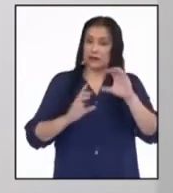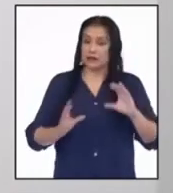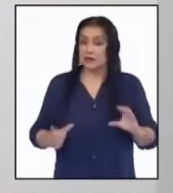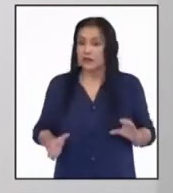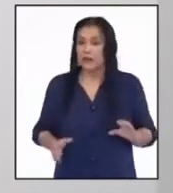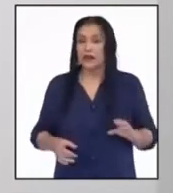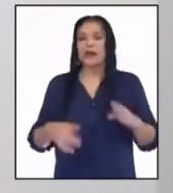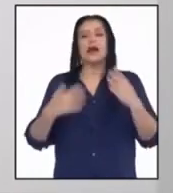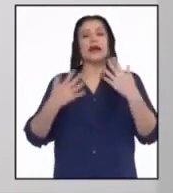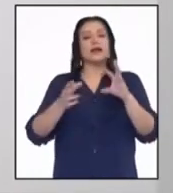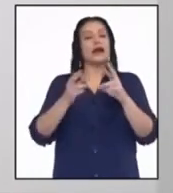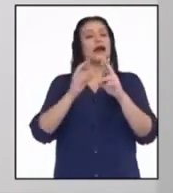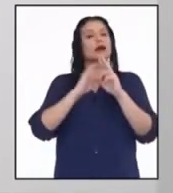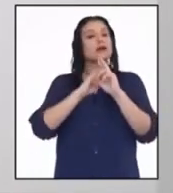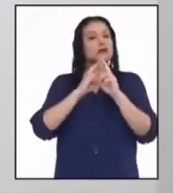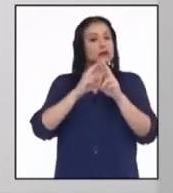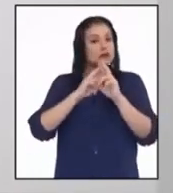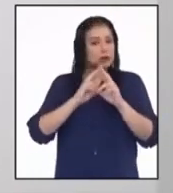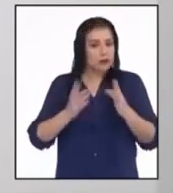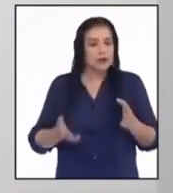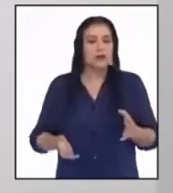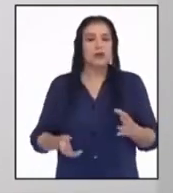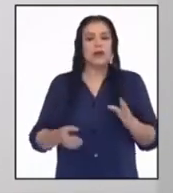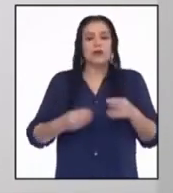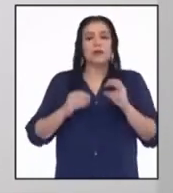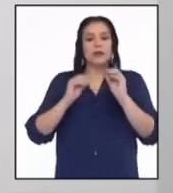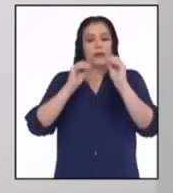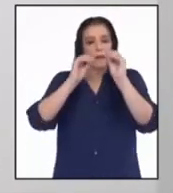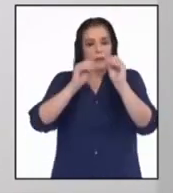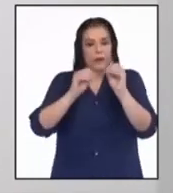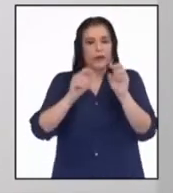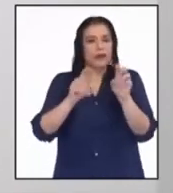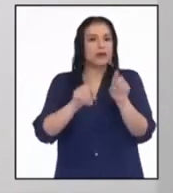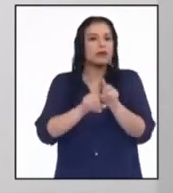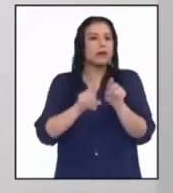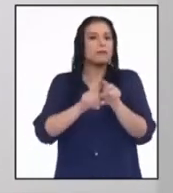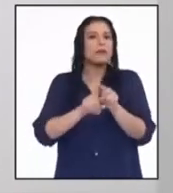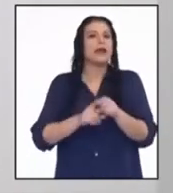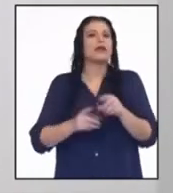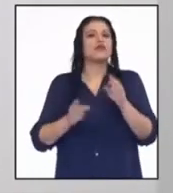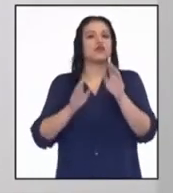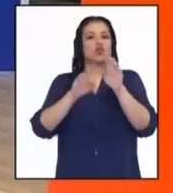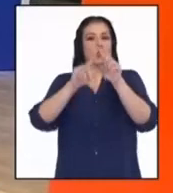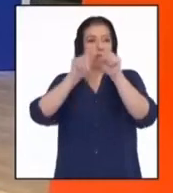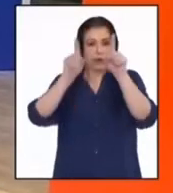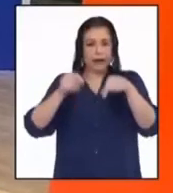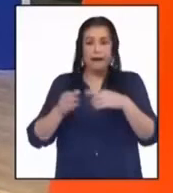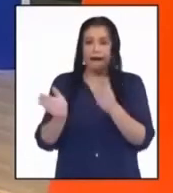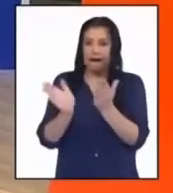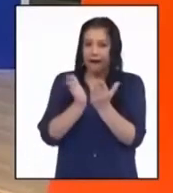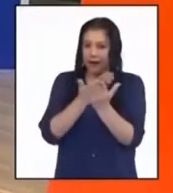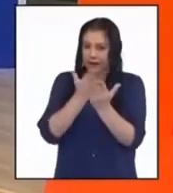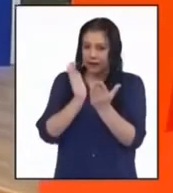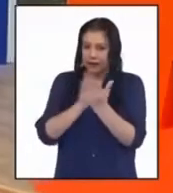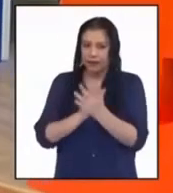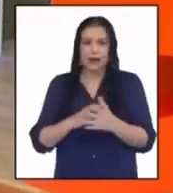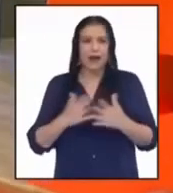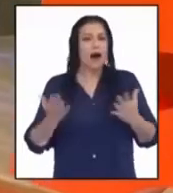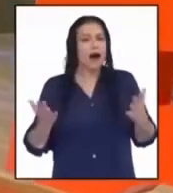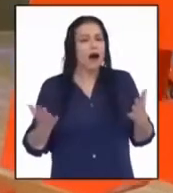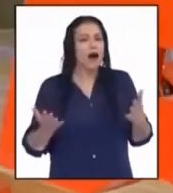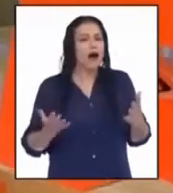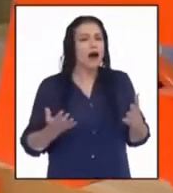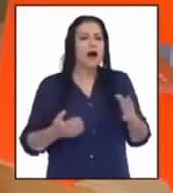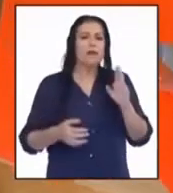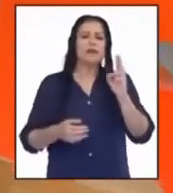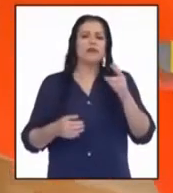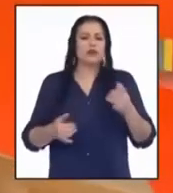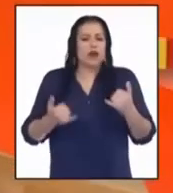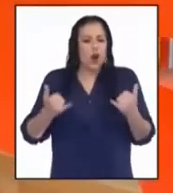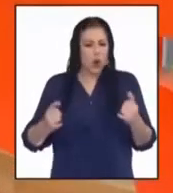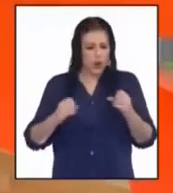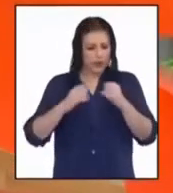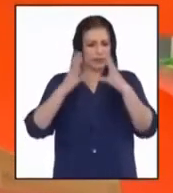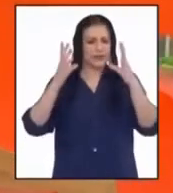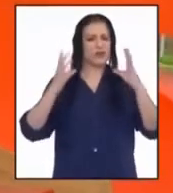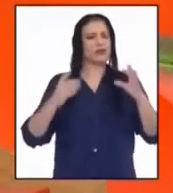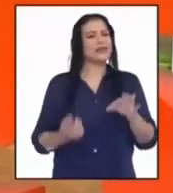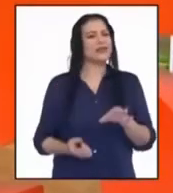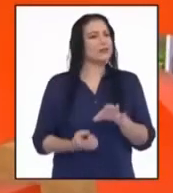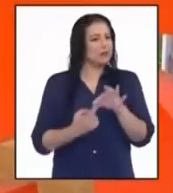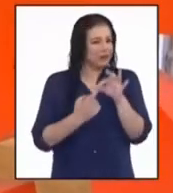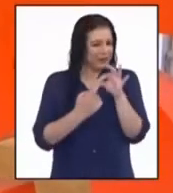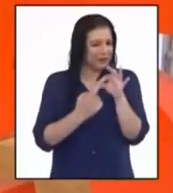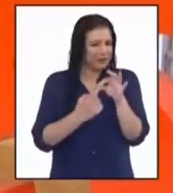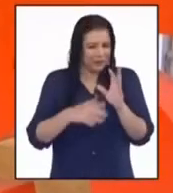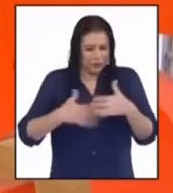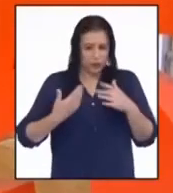central ya resueltas deben colocarlas también en su cartilla. Profesora, Hoy ha sido un día muy